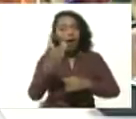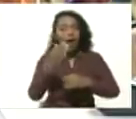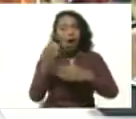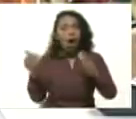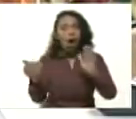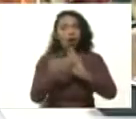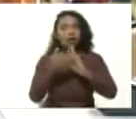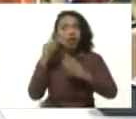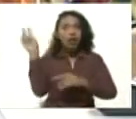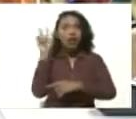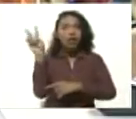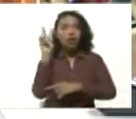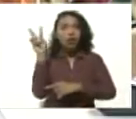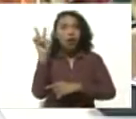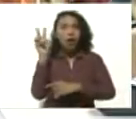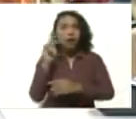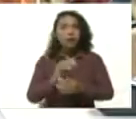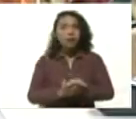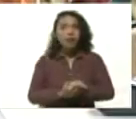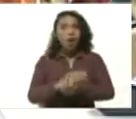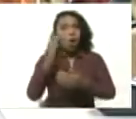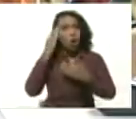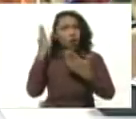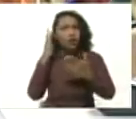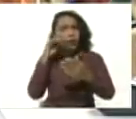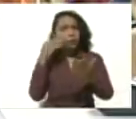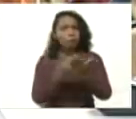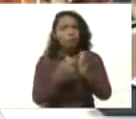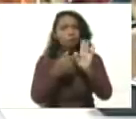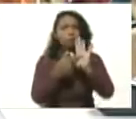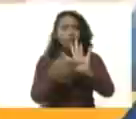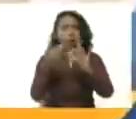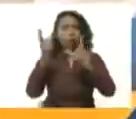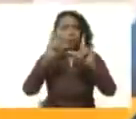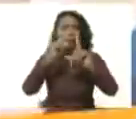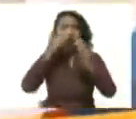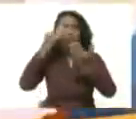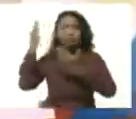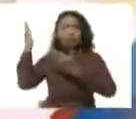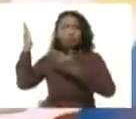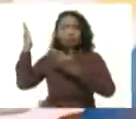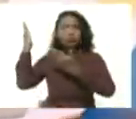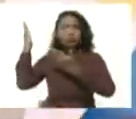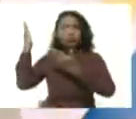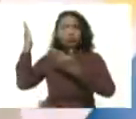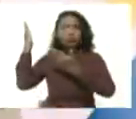contra Venezuela. No sé si la puedes mostrar bien ahí.